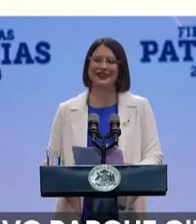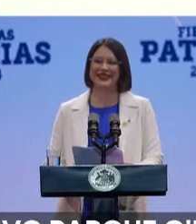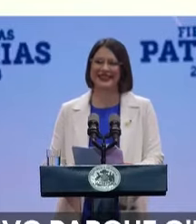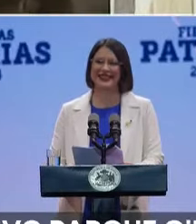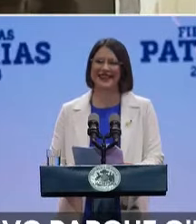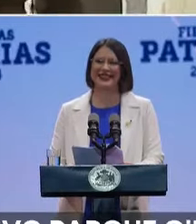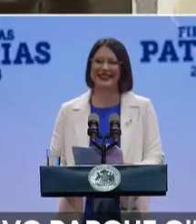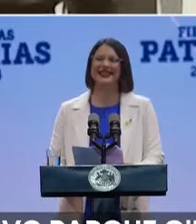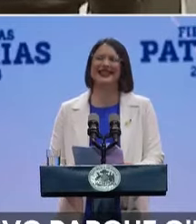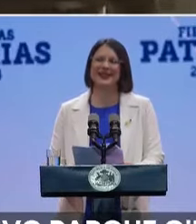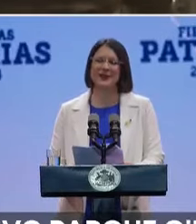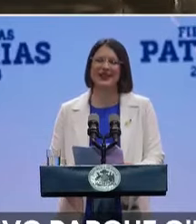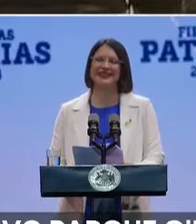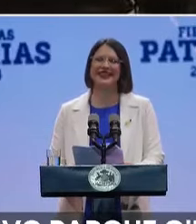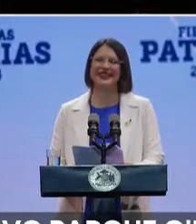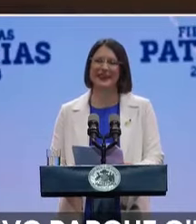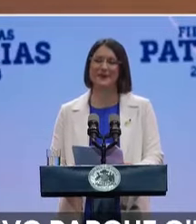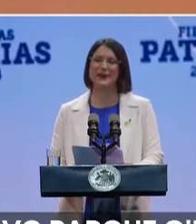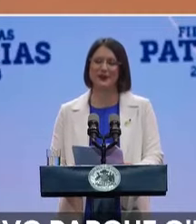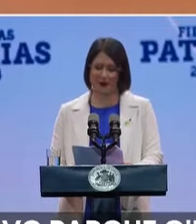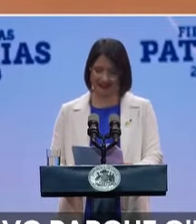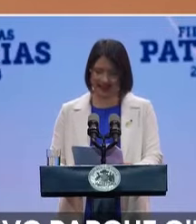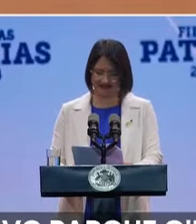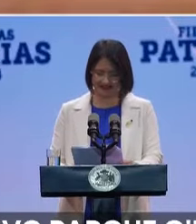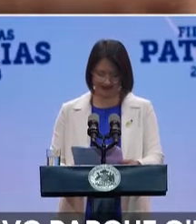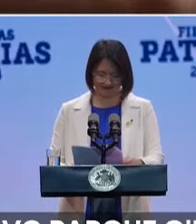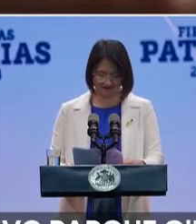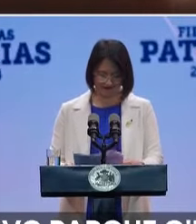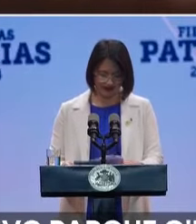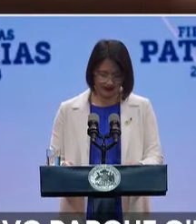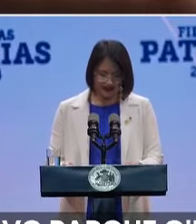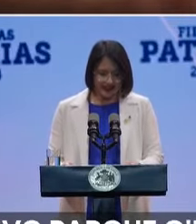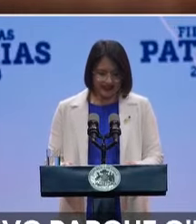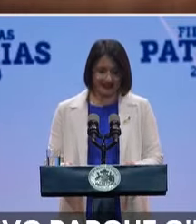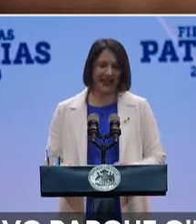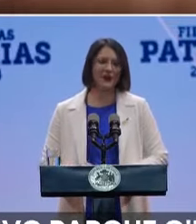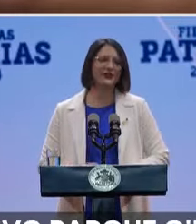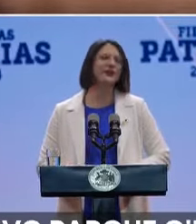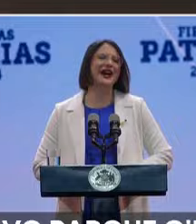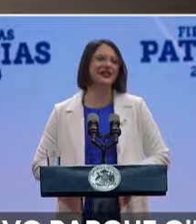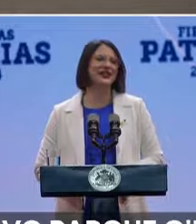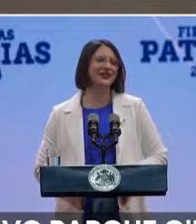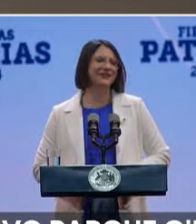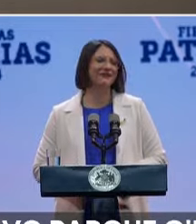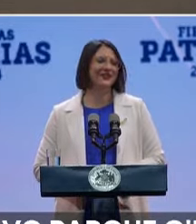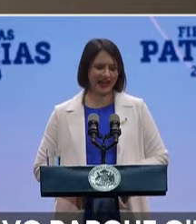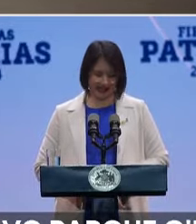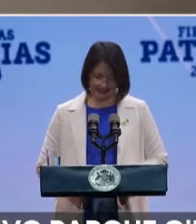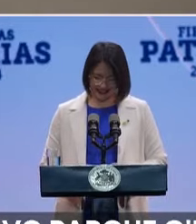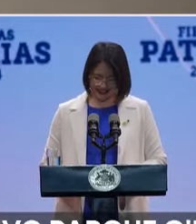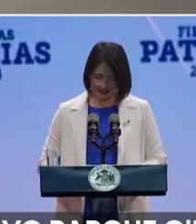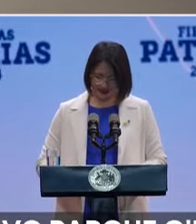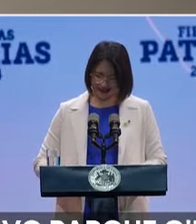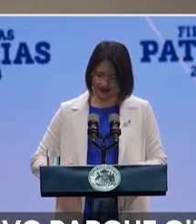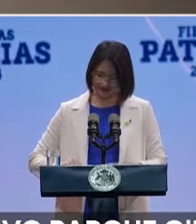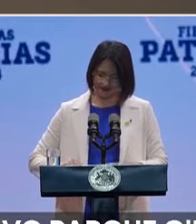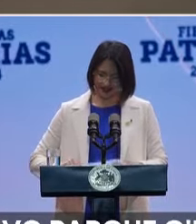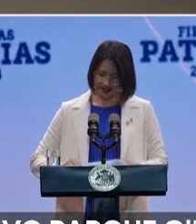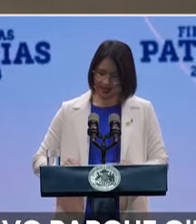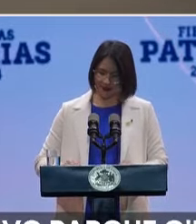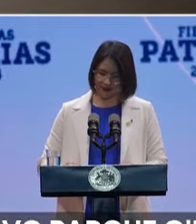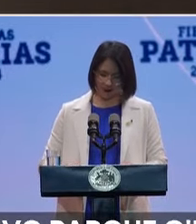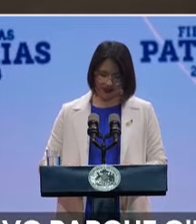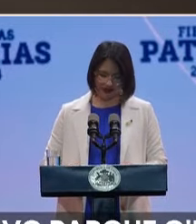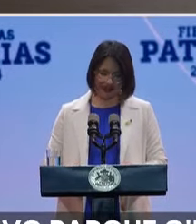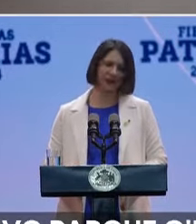sufrió 4 robos en Bolivia, Paraguay y Brasil. En este último sustrajeron 60 millones de dólares. En todos, se trató